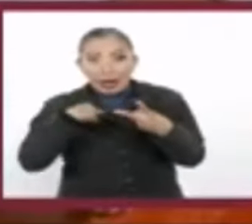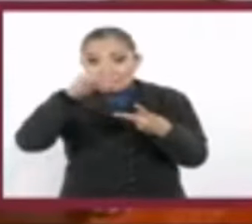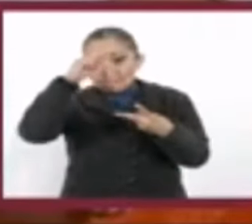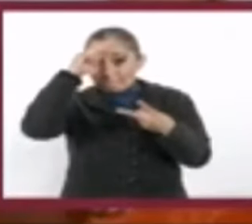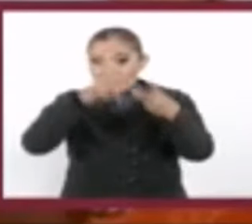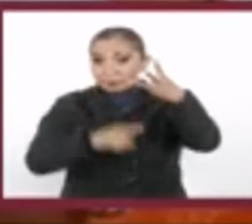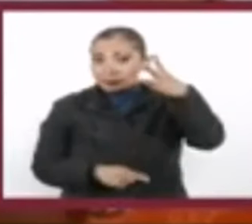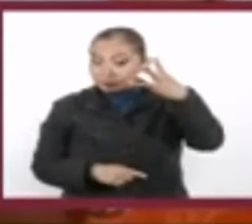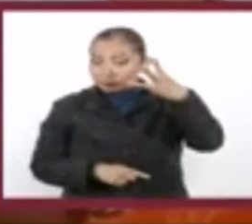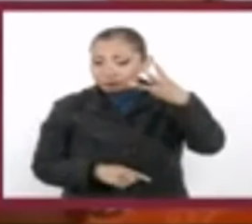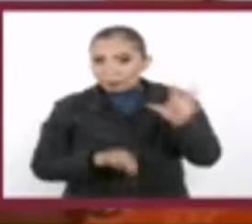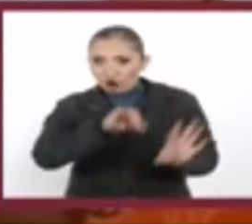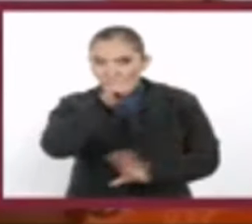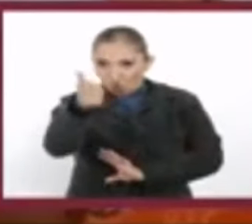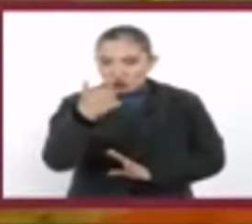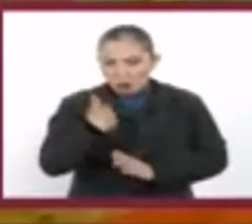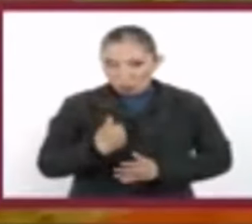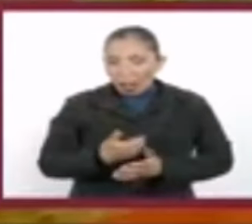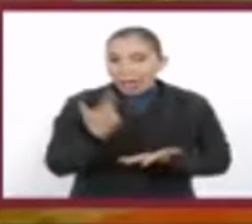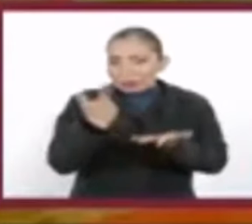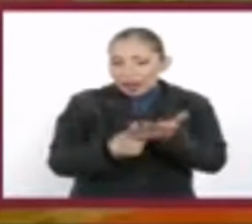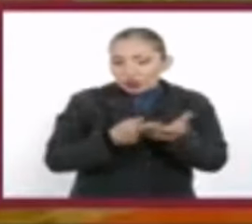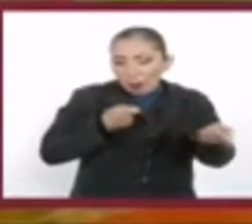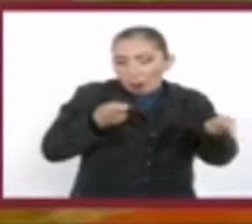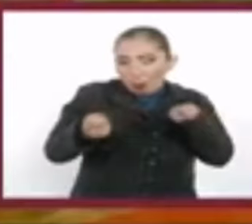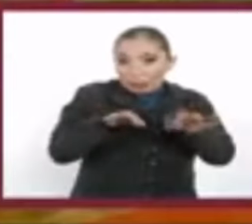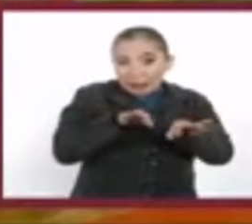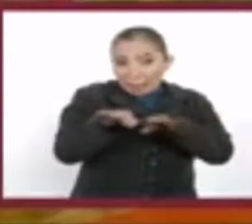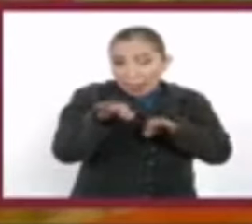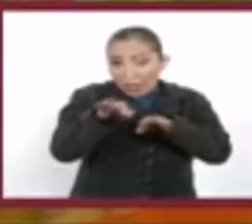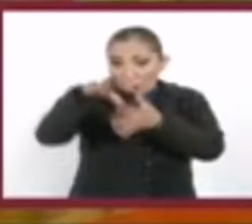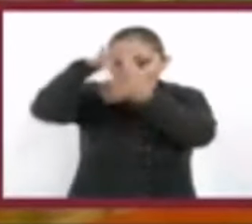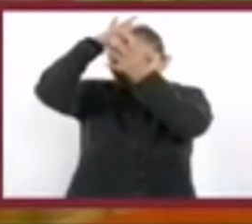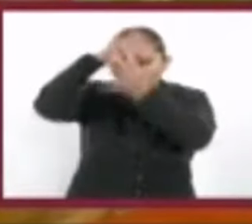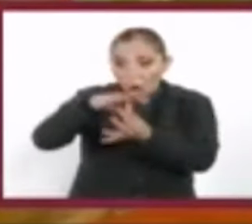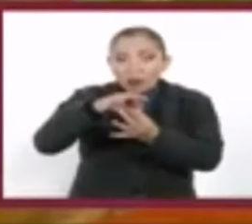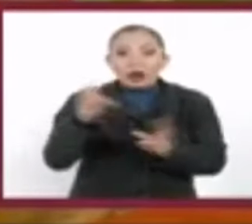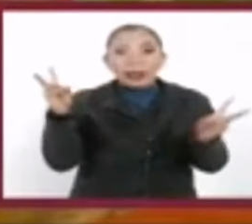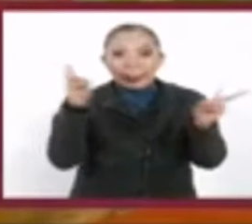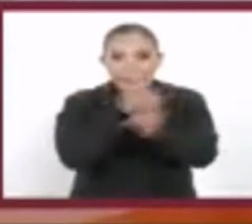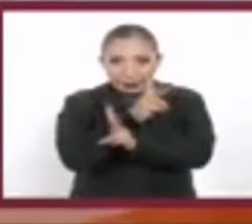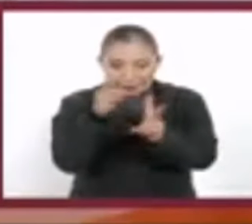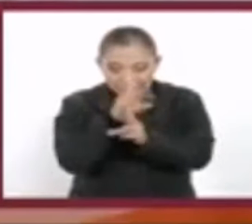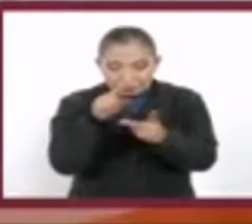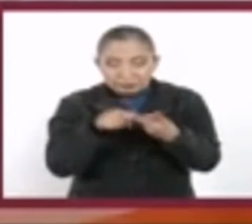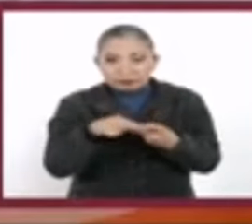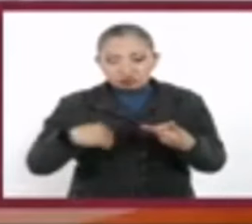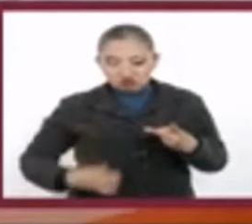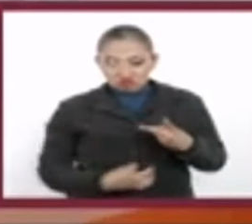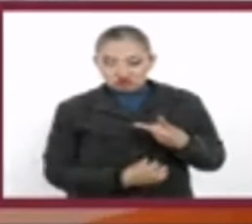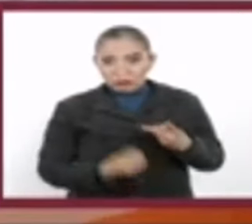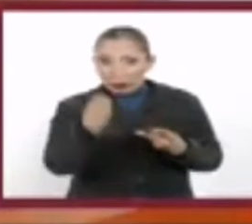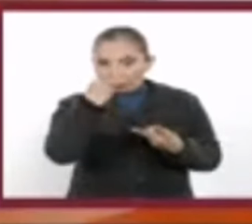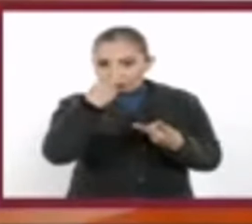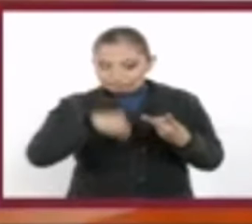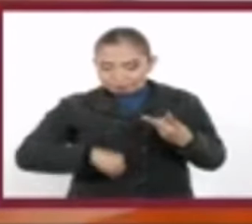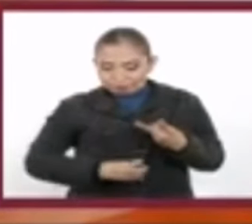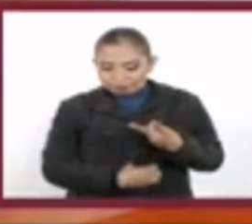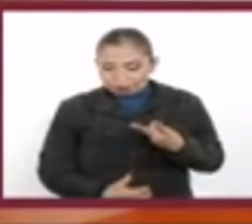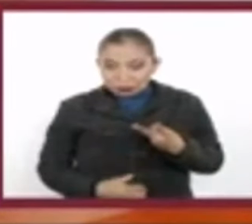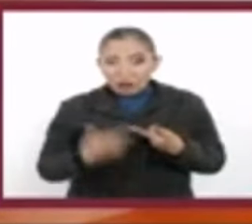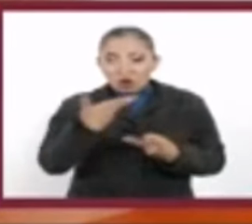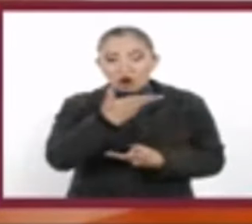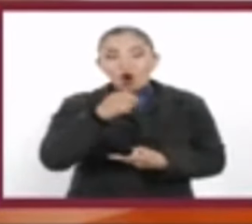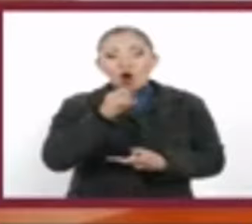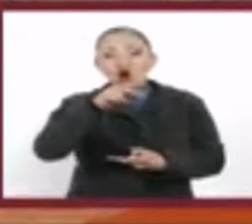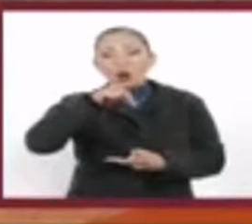la inteligencia. Otros procesos que son regulados por este sistema son la respiración, la digestión, la secreción